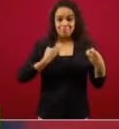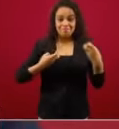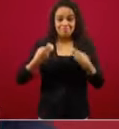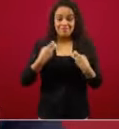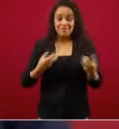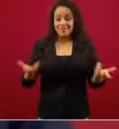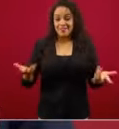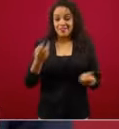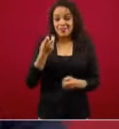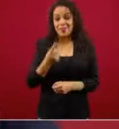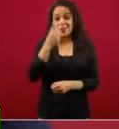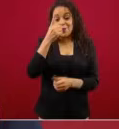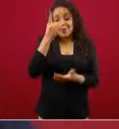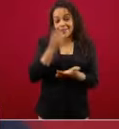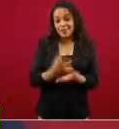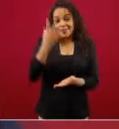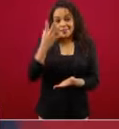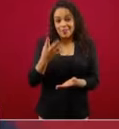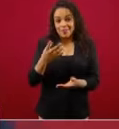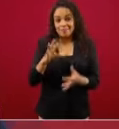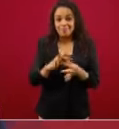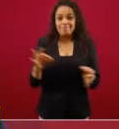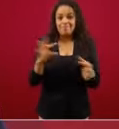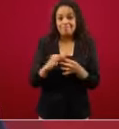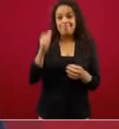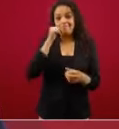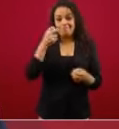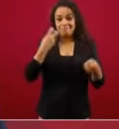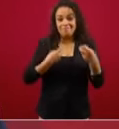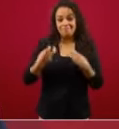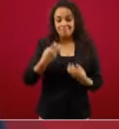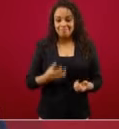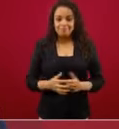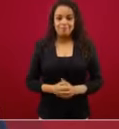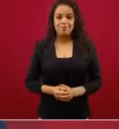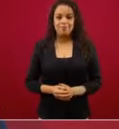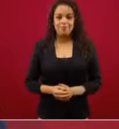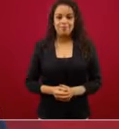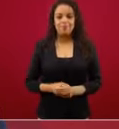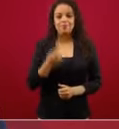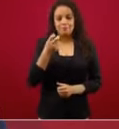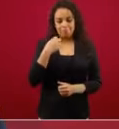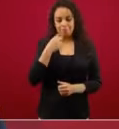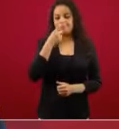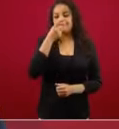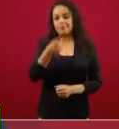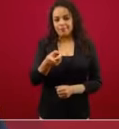nada más está hablar de nosotros. Pero digo, eso es lo que te quiero comentar, decir,